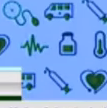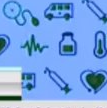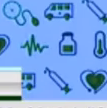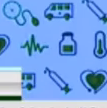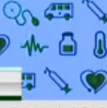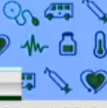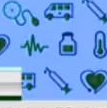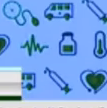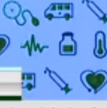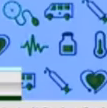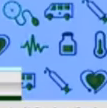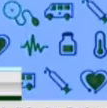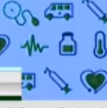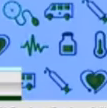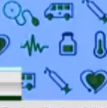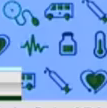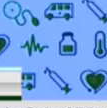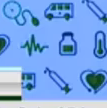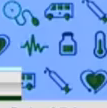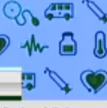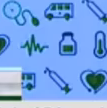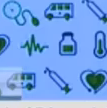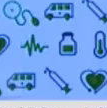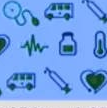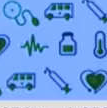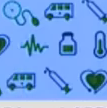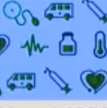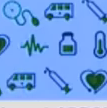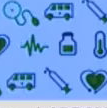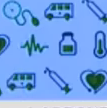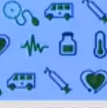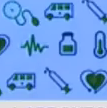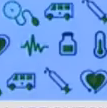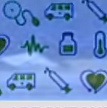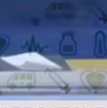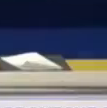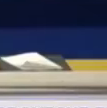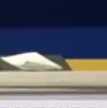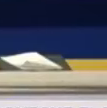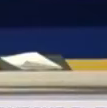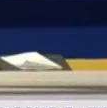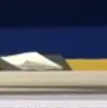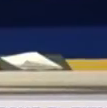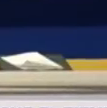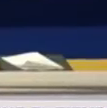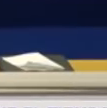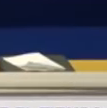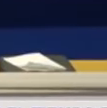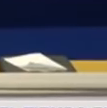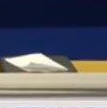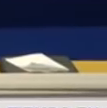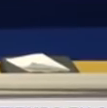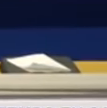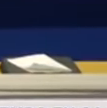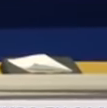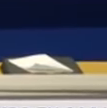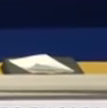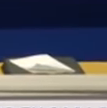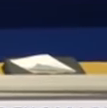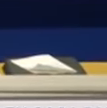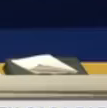director nacional de epidemiología del MINSAP. Doctor, buenos días. A ustedes que hacen posible esta